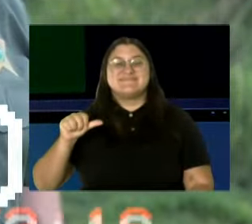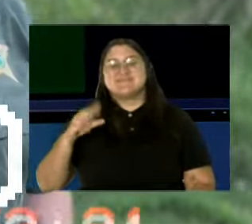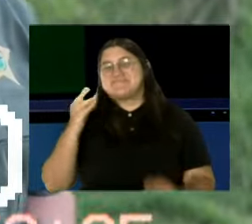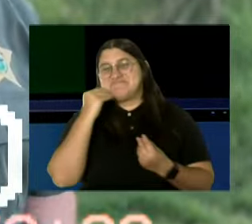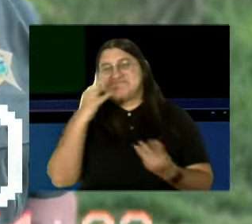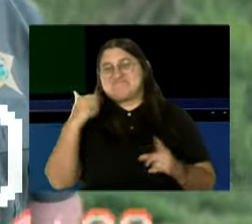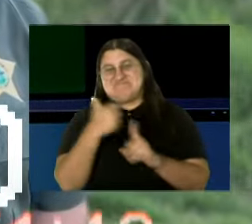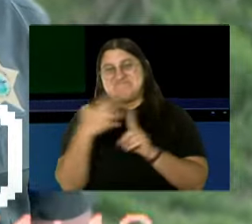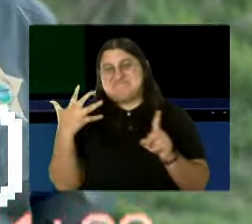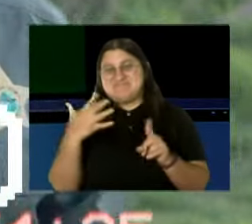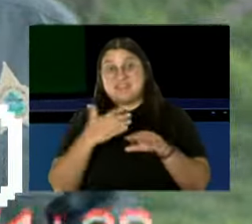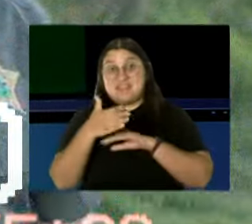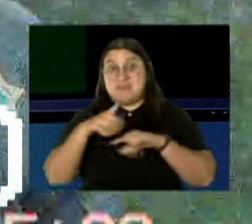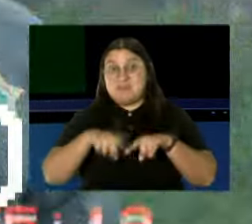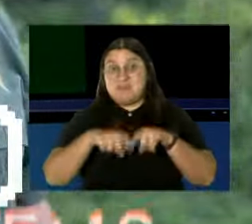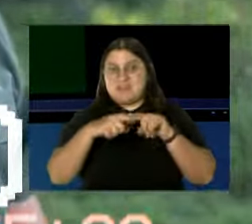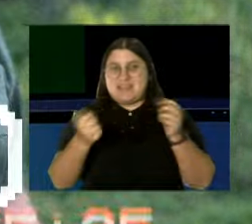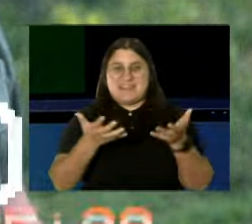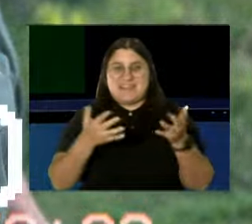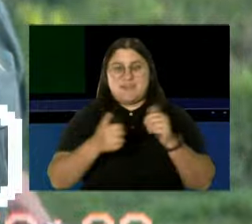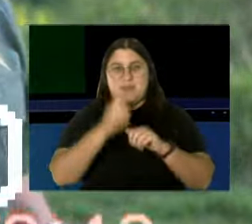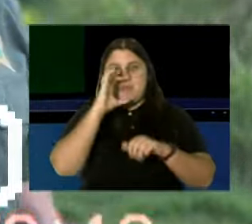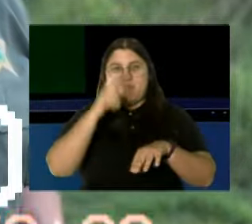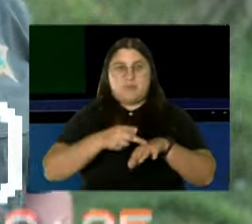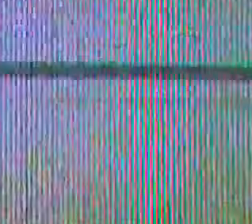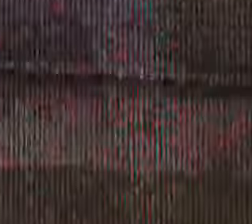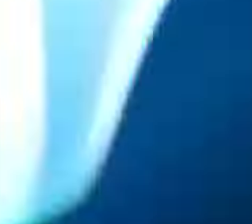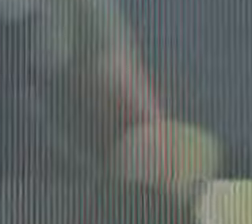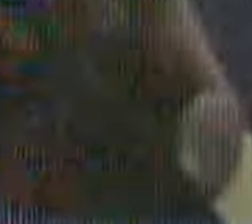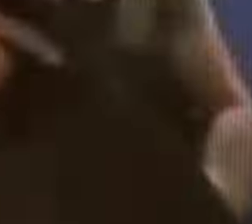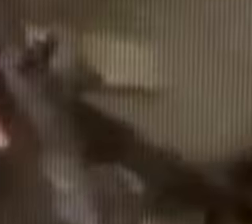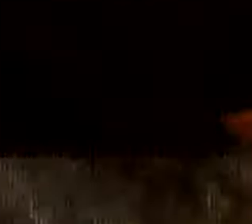Marcos López. Luego de la pausa, aquí en Los Más Buscados, Puerto Rico.